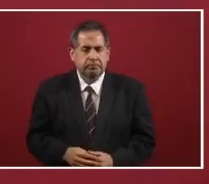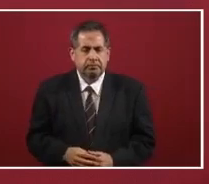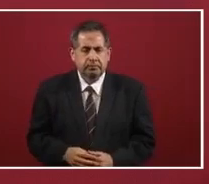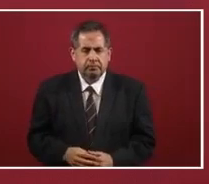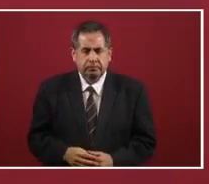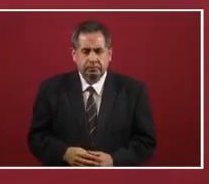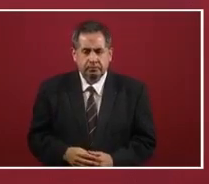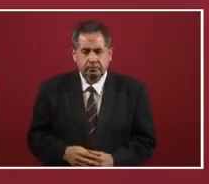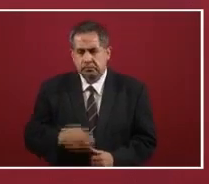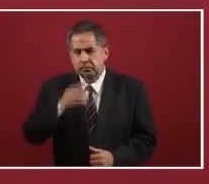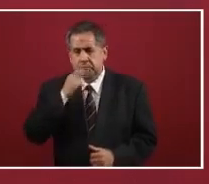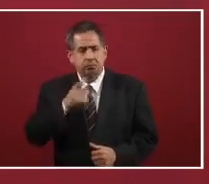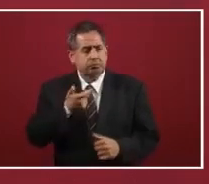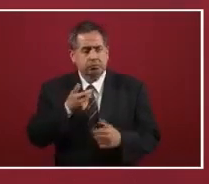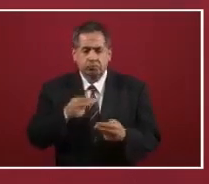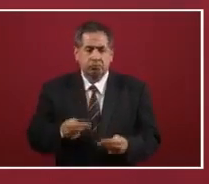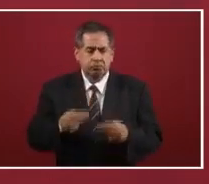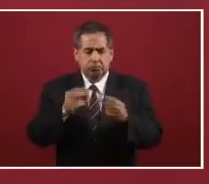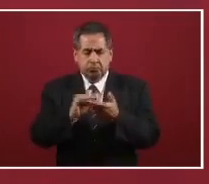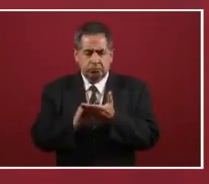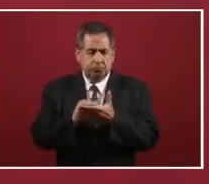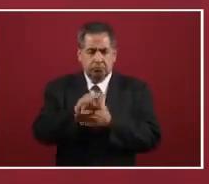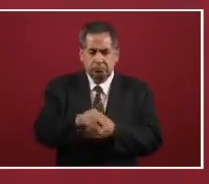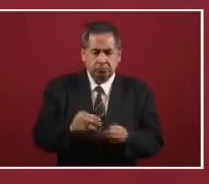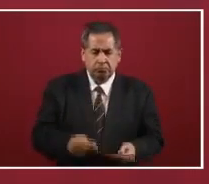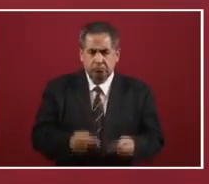lo mejor es invertir en México.